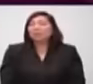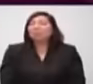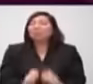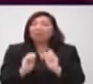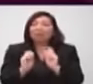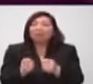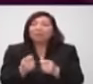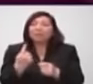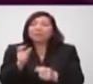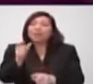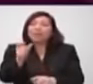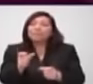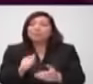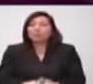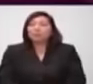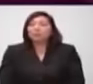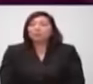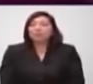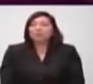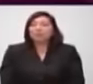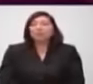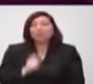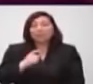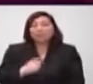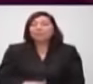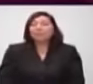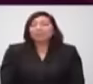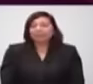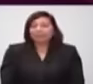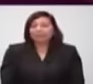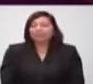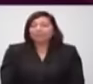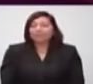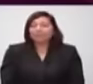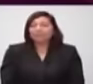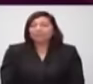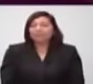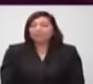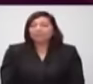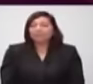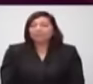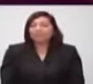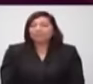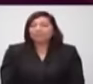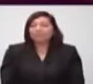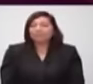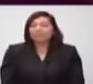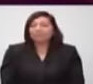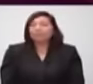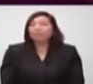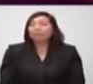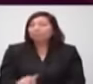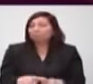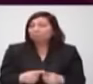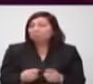compensación hacia las personas que mayor necesidad tienen. Bien, yo creo que vamos al mapa nuevamente porque hay una variedad